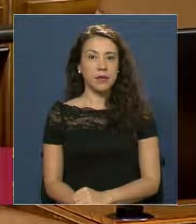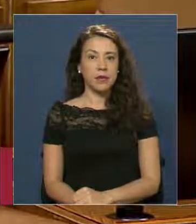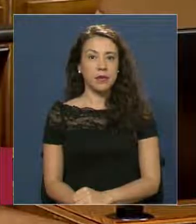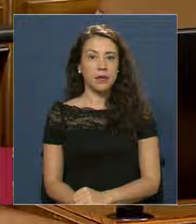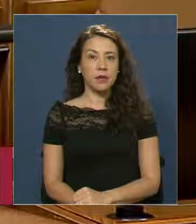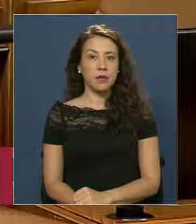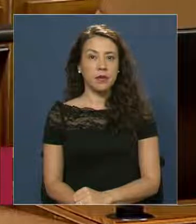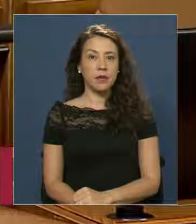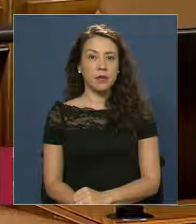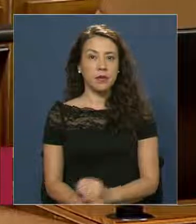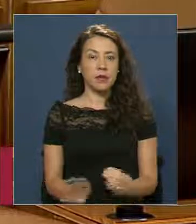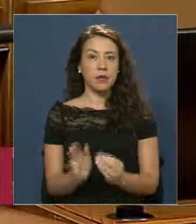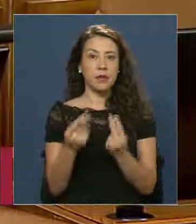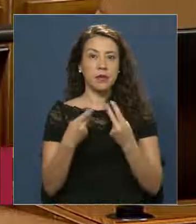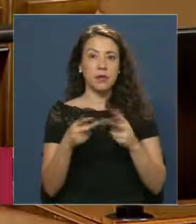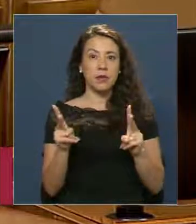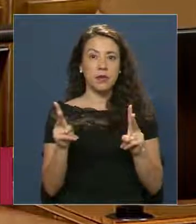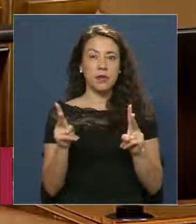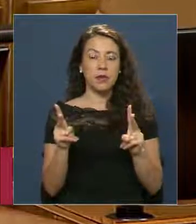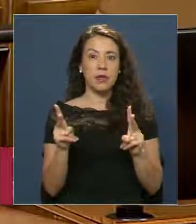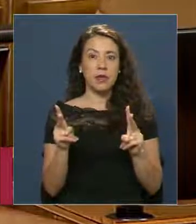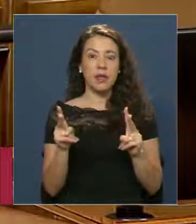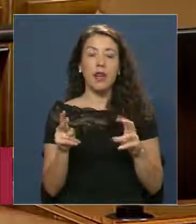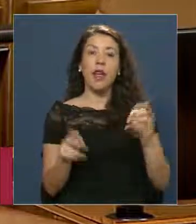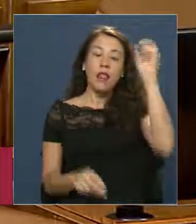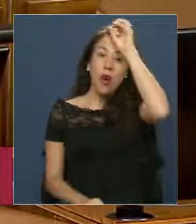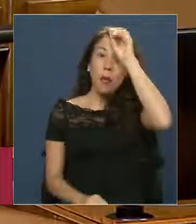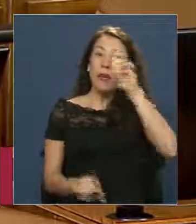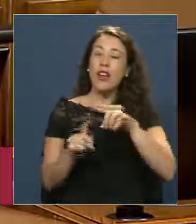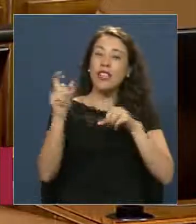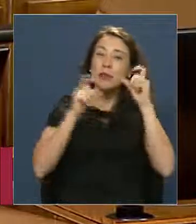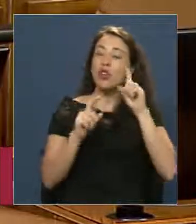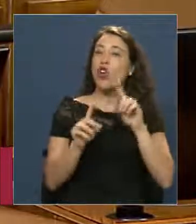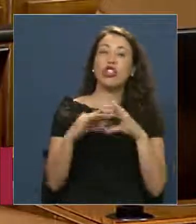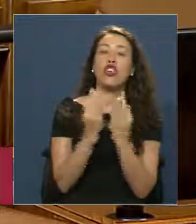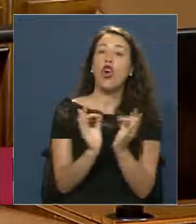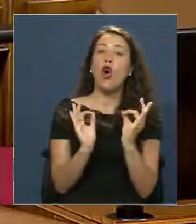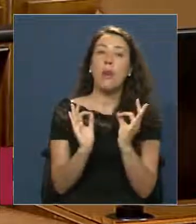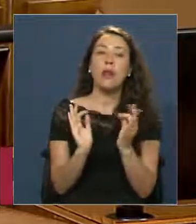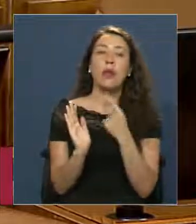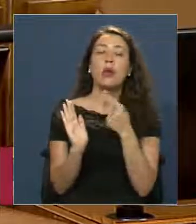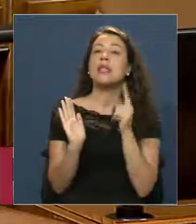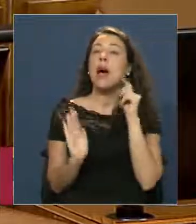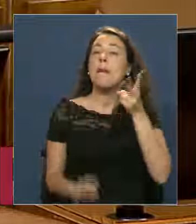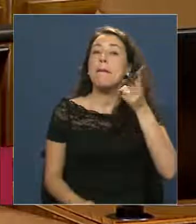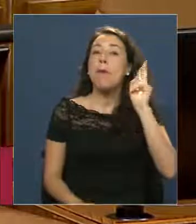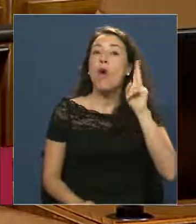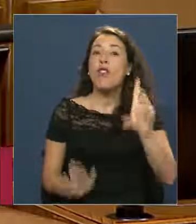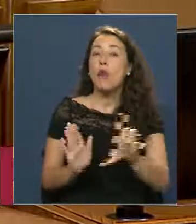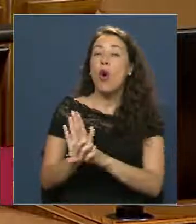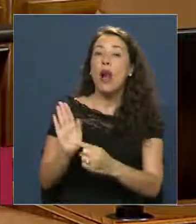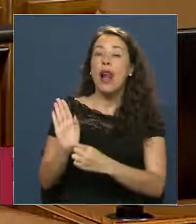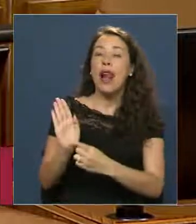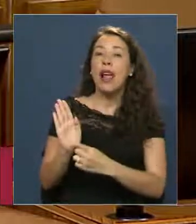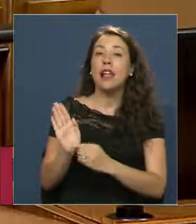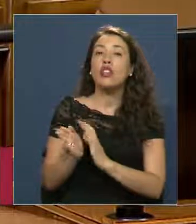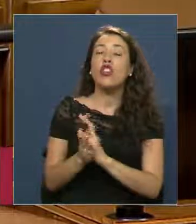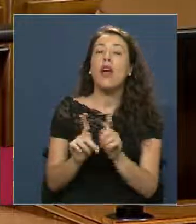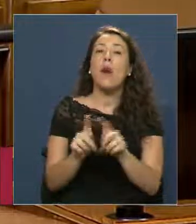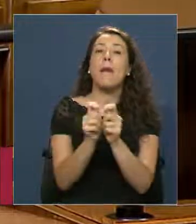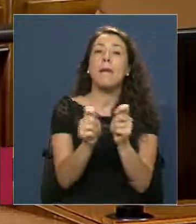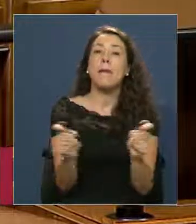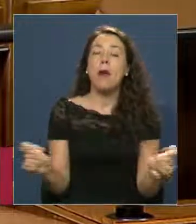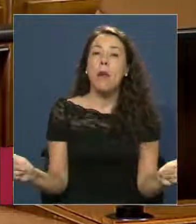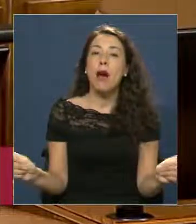Consagra que la libertad de expresión no es absoluta, refiriendo que estará prohibido por ley toda